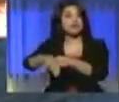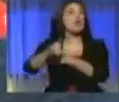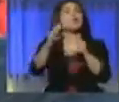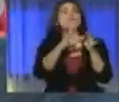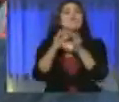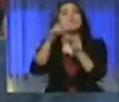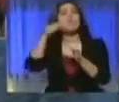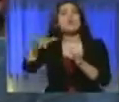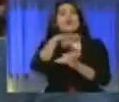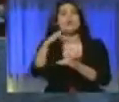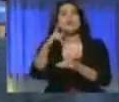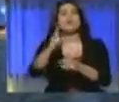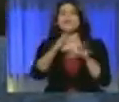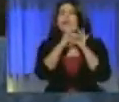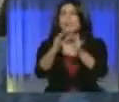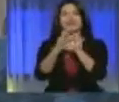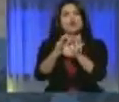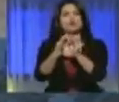unión, unión.